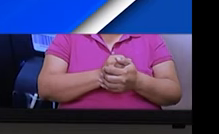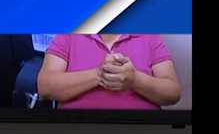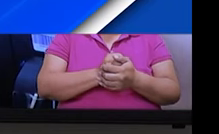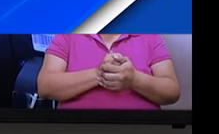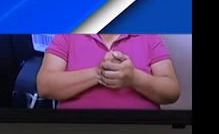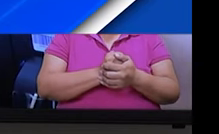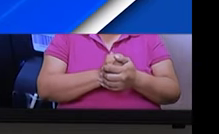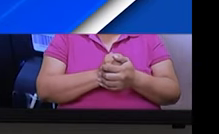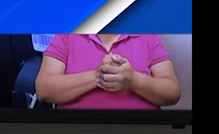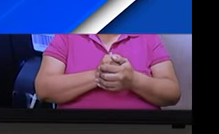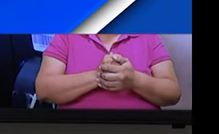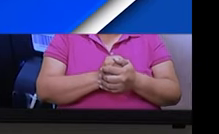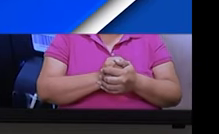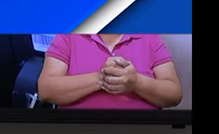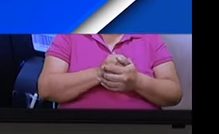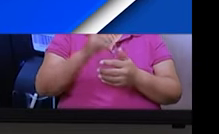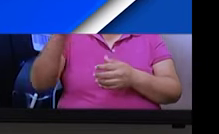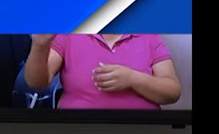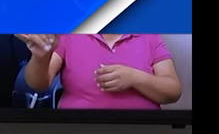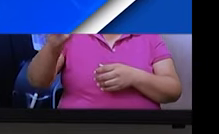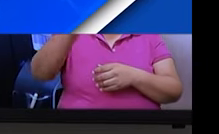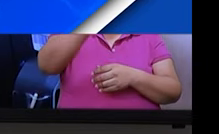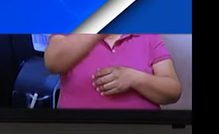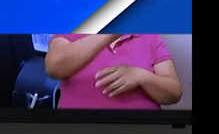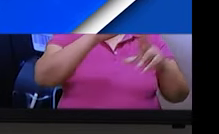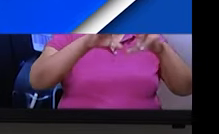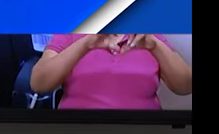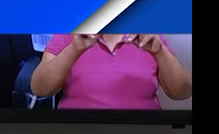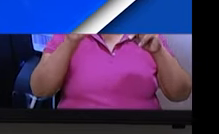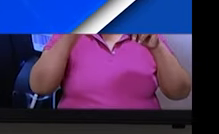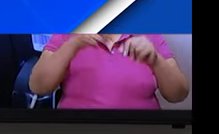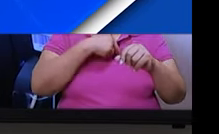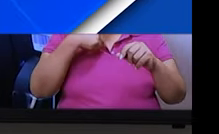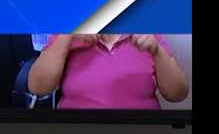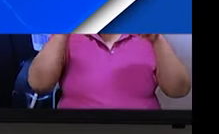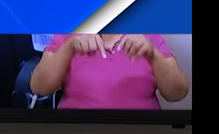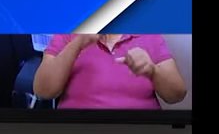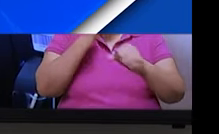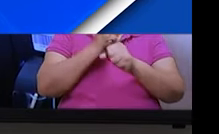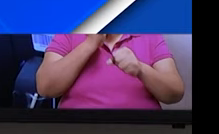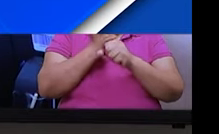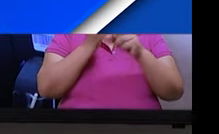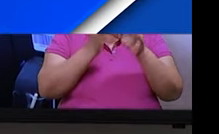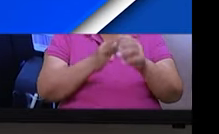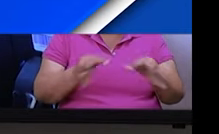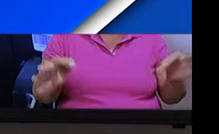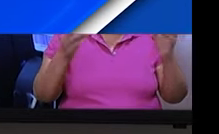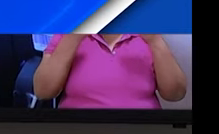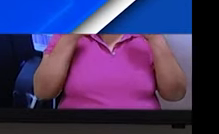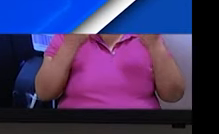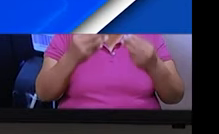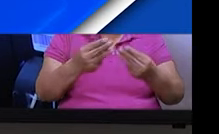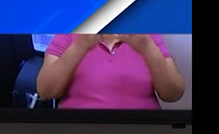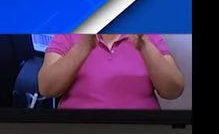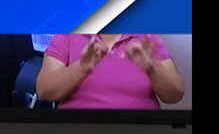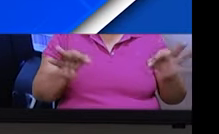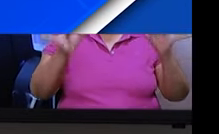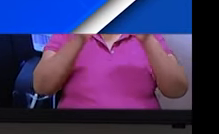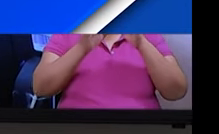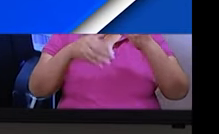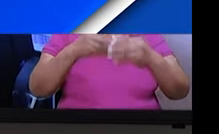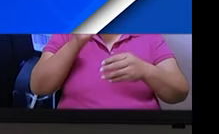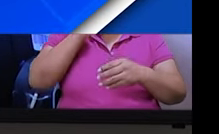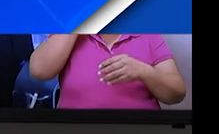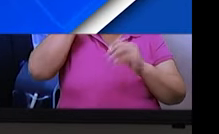el transporte aéreo para Nicaragua ha sido un elemento esencial para su desarrollo y